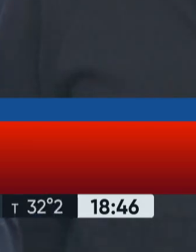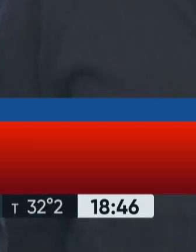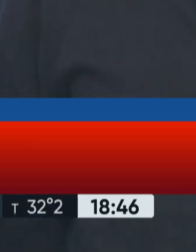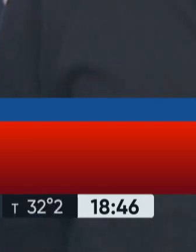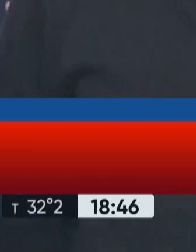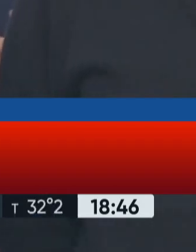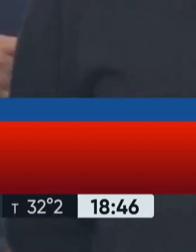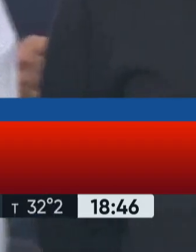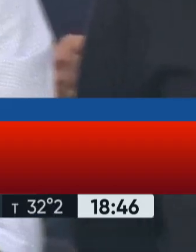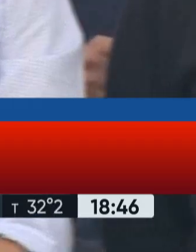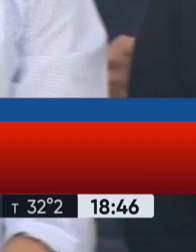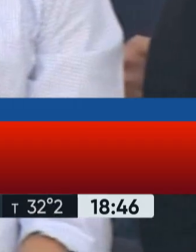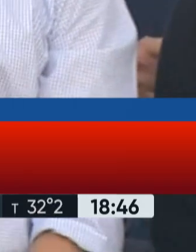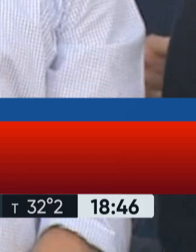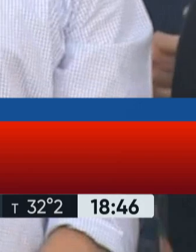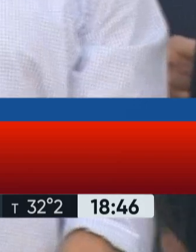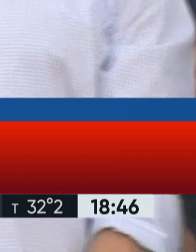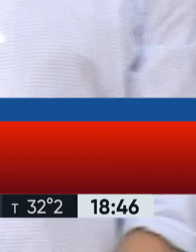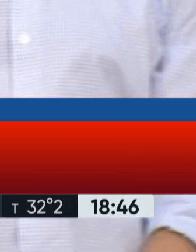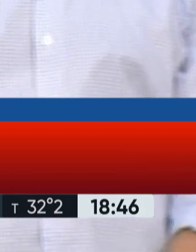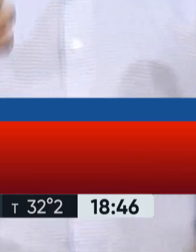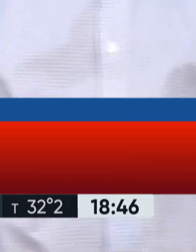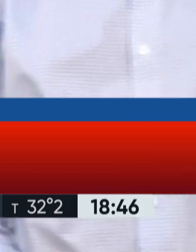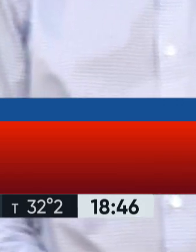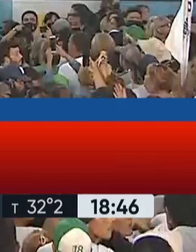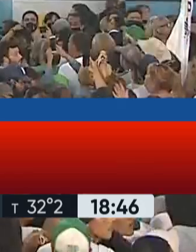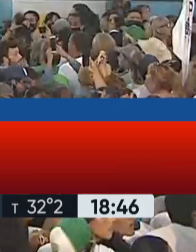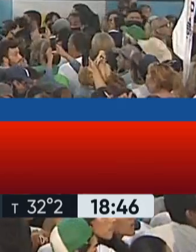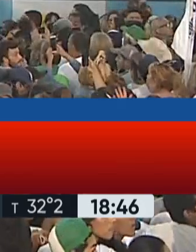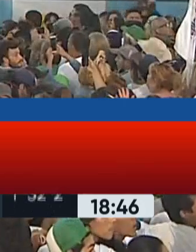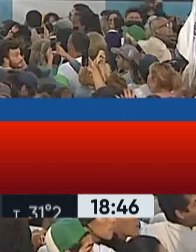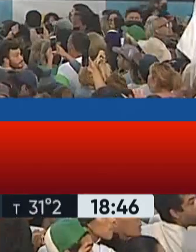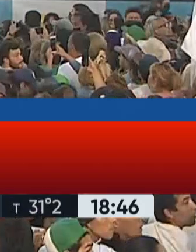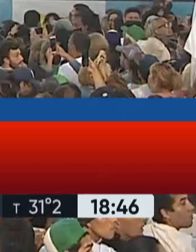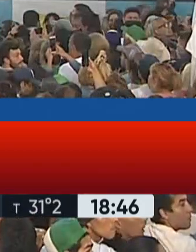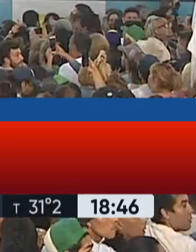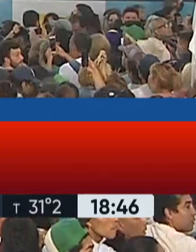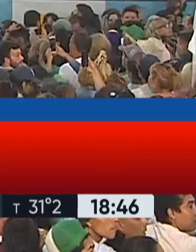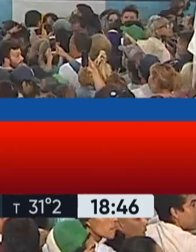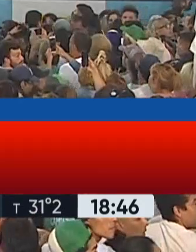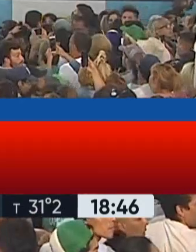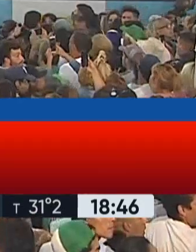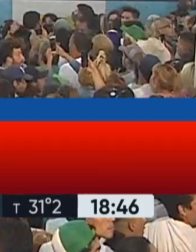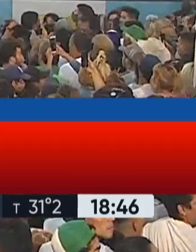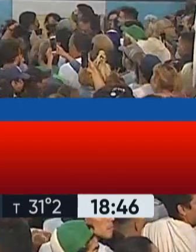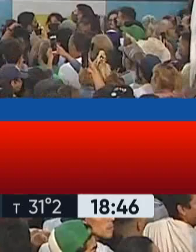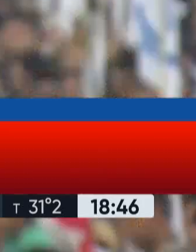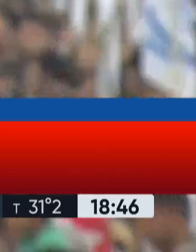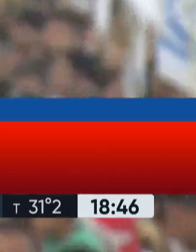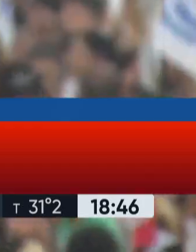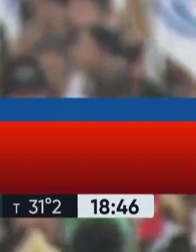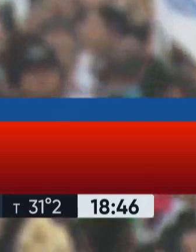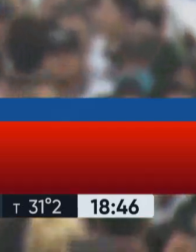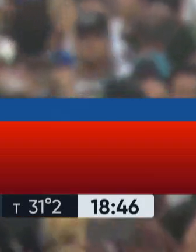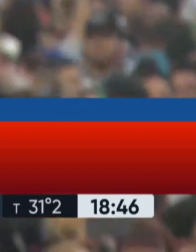Y yo digo que se parece mucho, porque en aquel entonces la pobreza se había profundizado